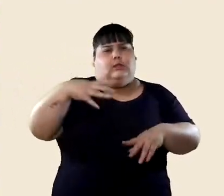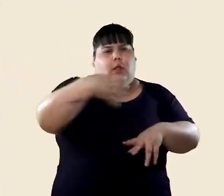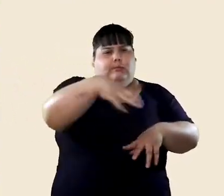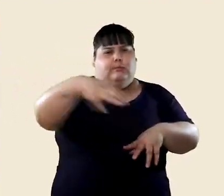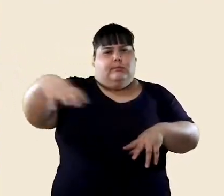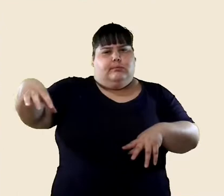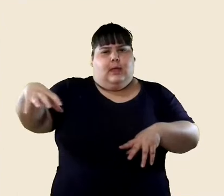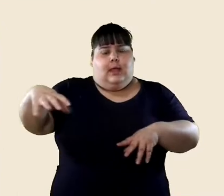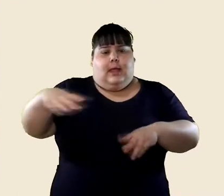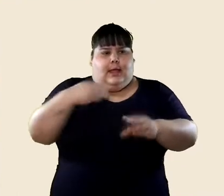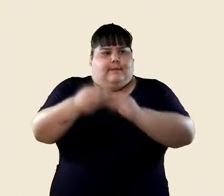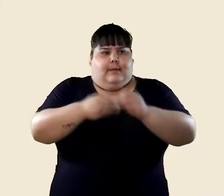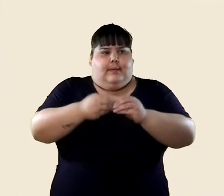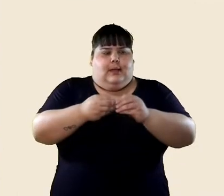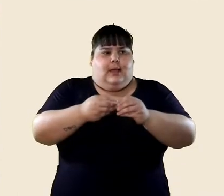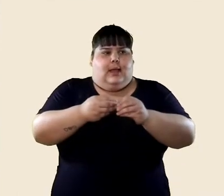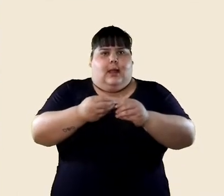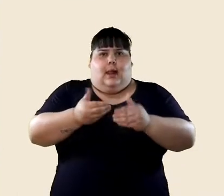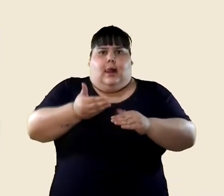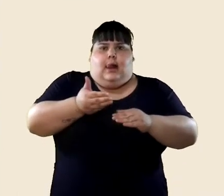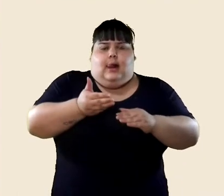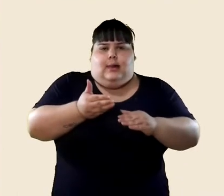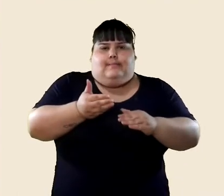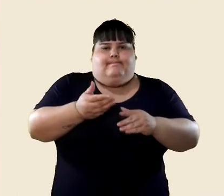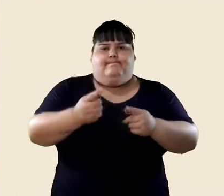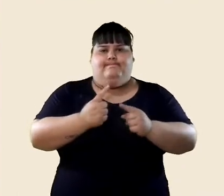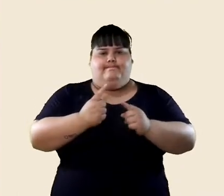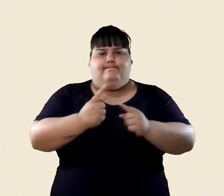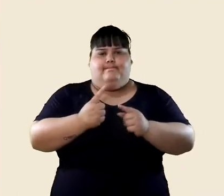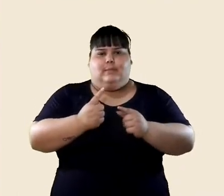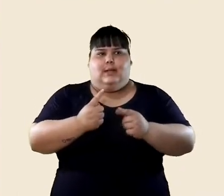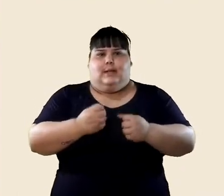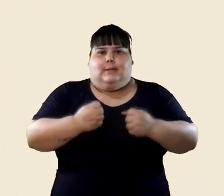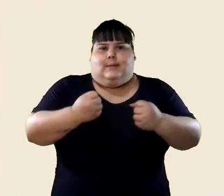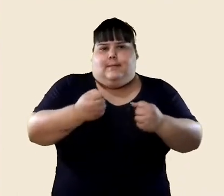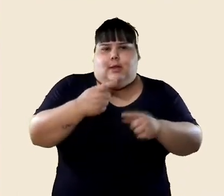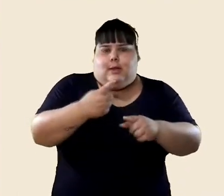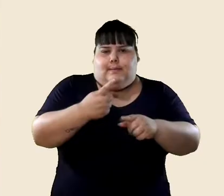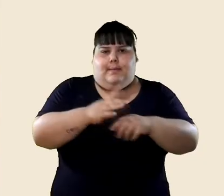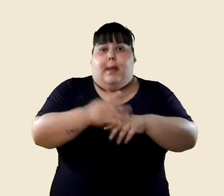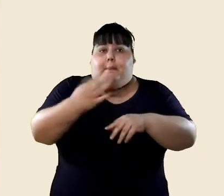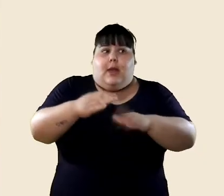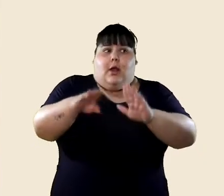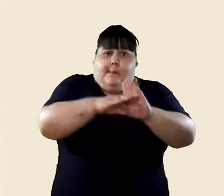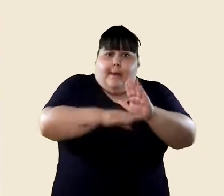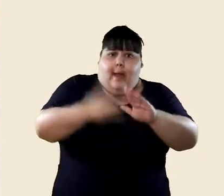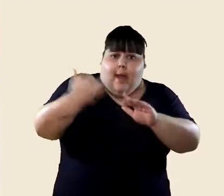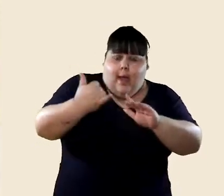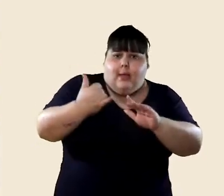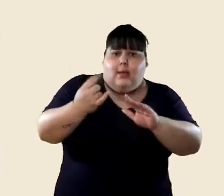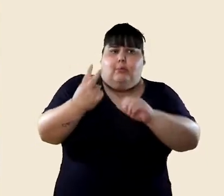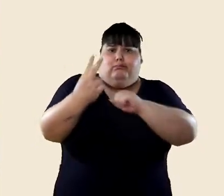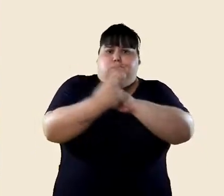por ahí las familias no se animan a transitar y a mí me parece que con todas las precauciones, con todos los protocolos